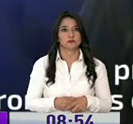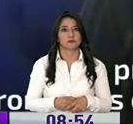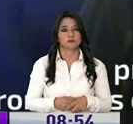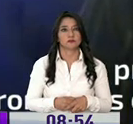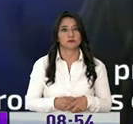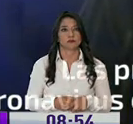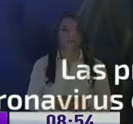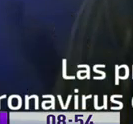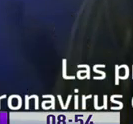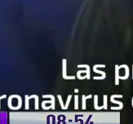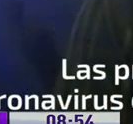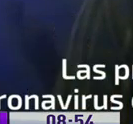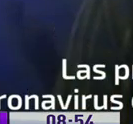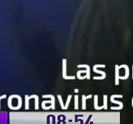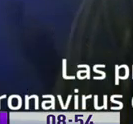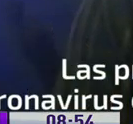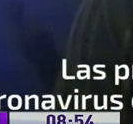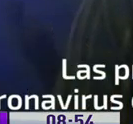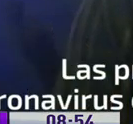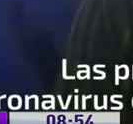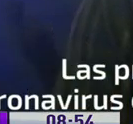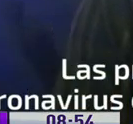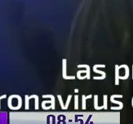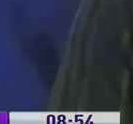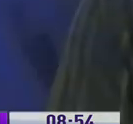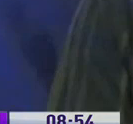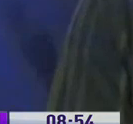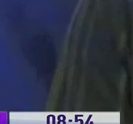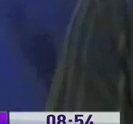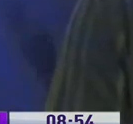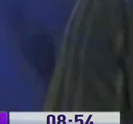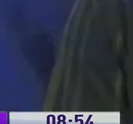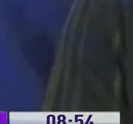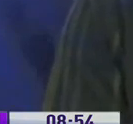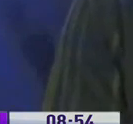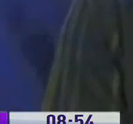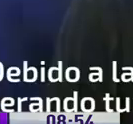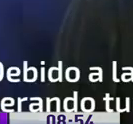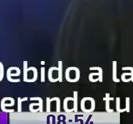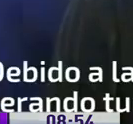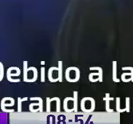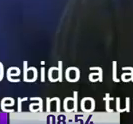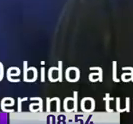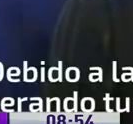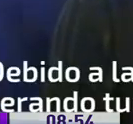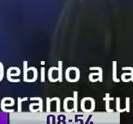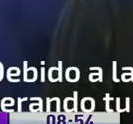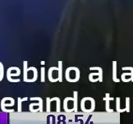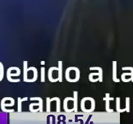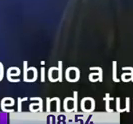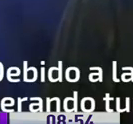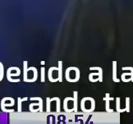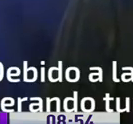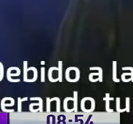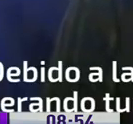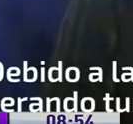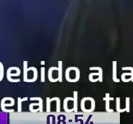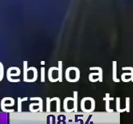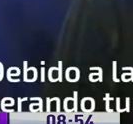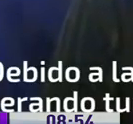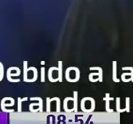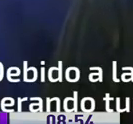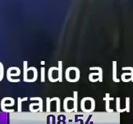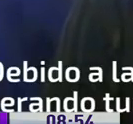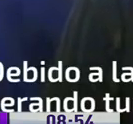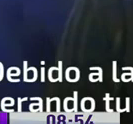cola. Está en la cola porque los exámenes actualmente solo se los pueden hacer en Atlanta o en Canadá. El nuestro lo enviamos a Atlanta. Allí está el